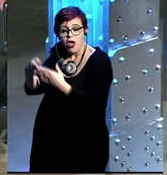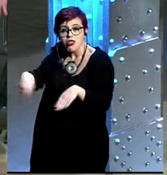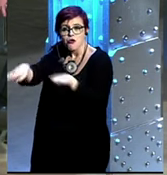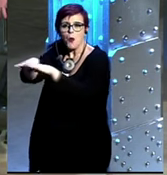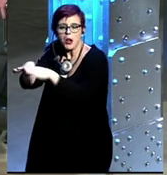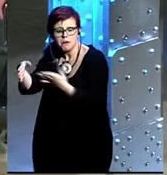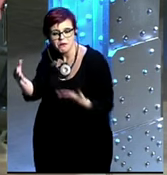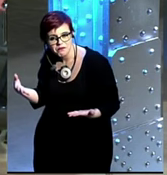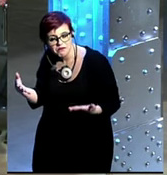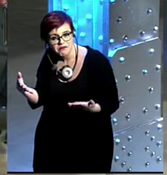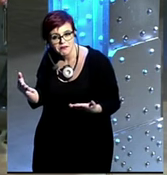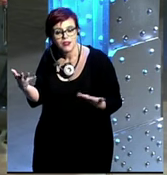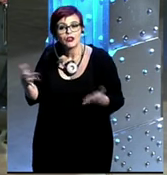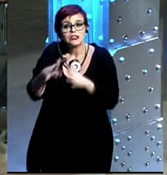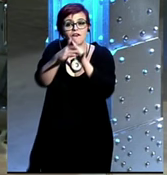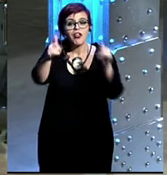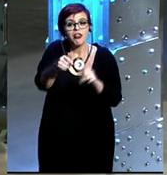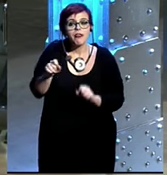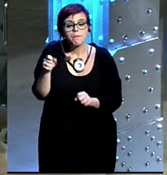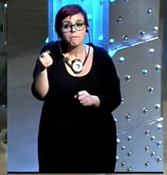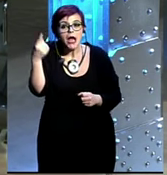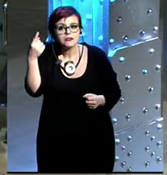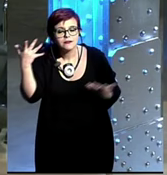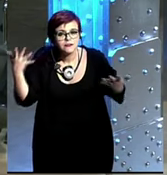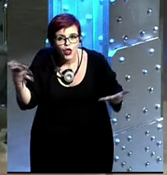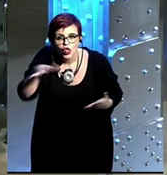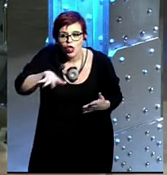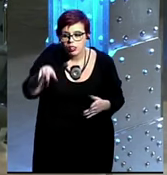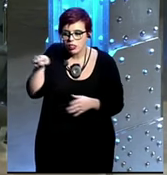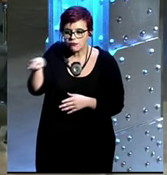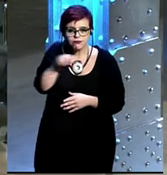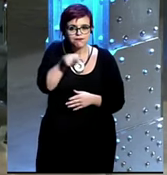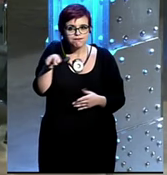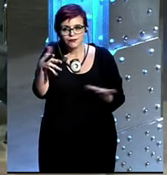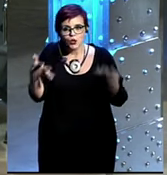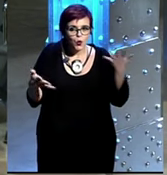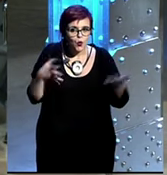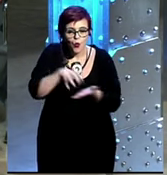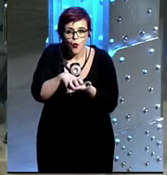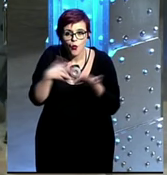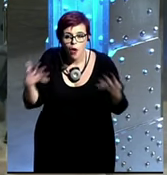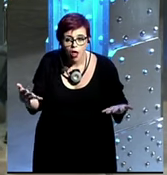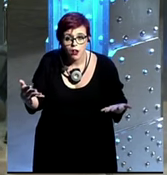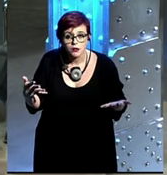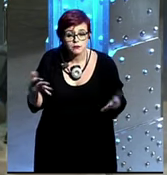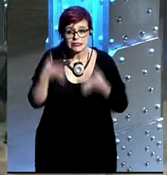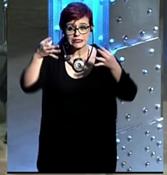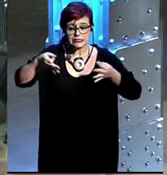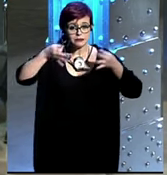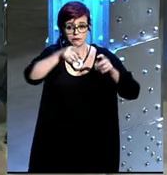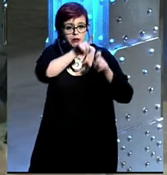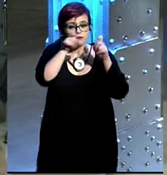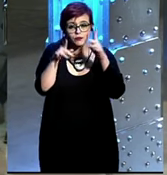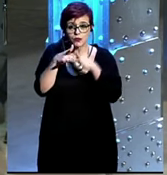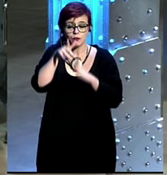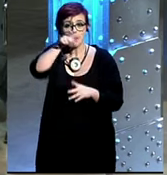¿Cuál de esas opciones da más felicidad? ¿Es una opción que se plantea sí o sí a todas estas